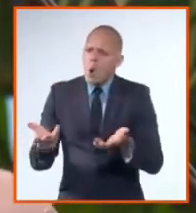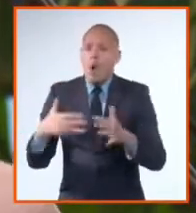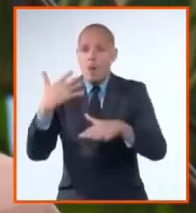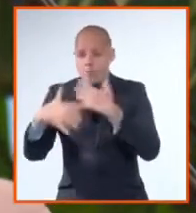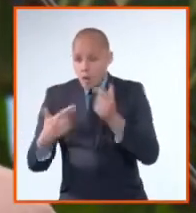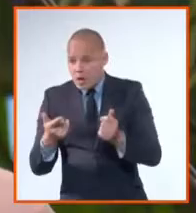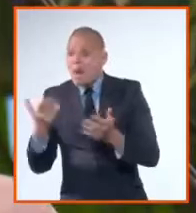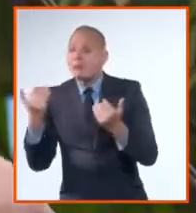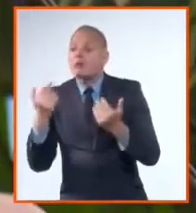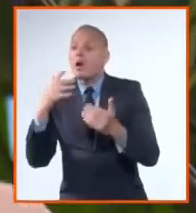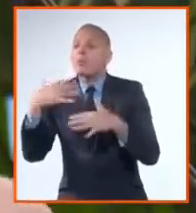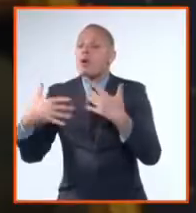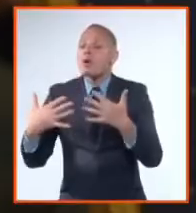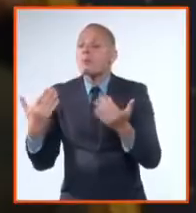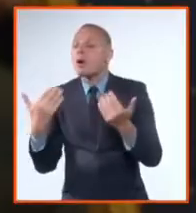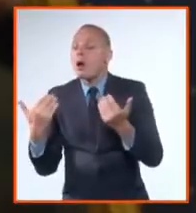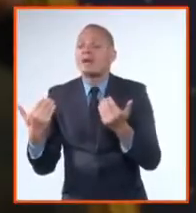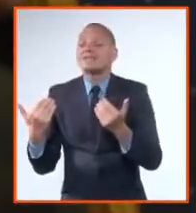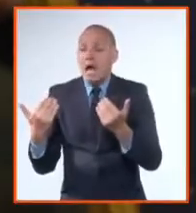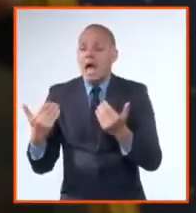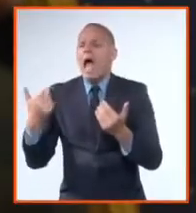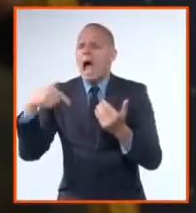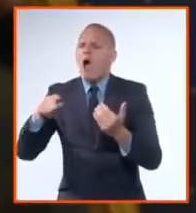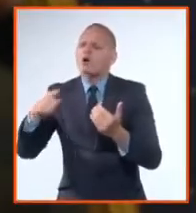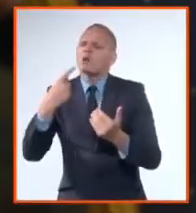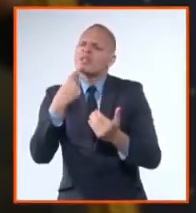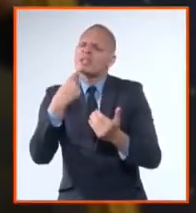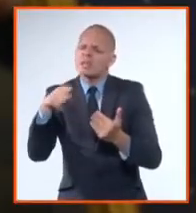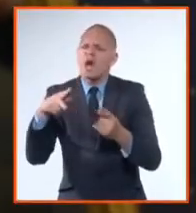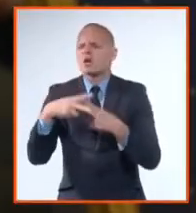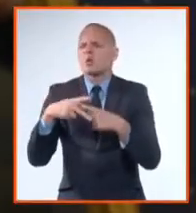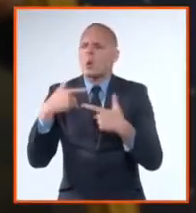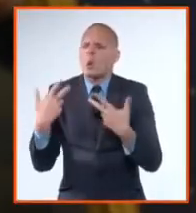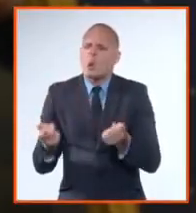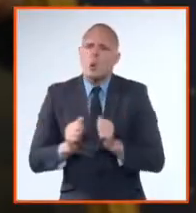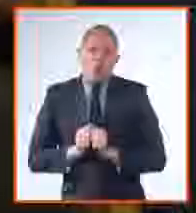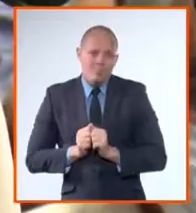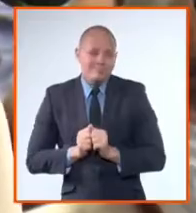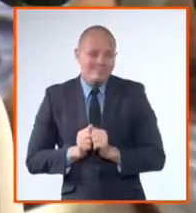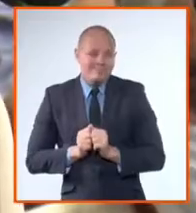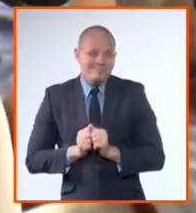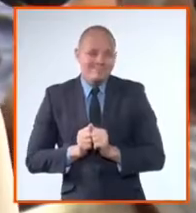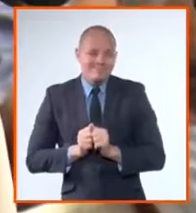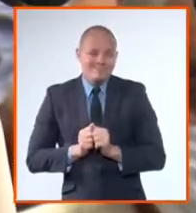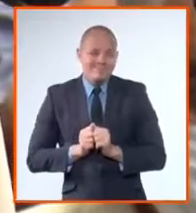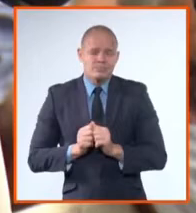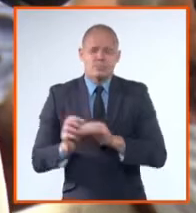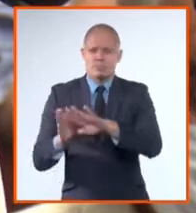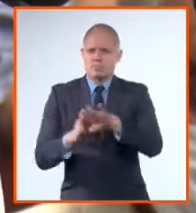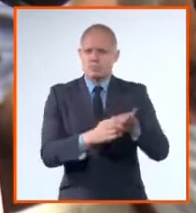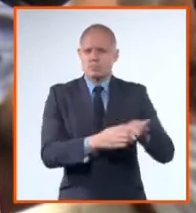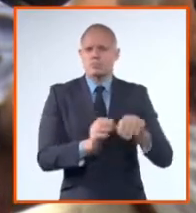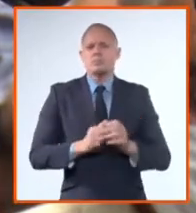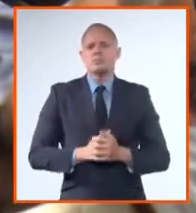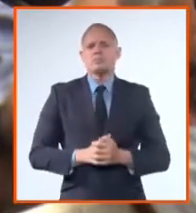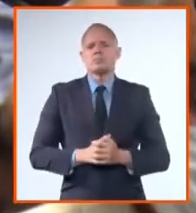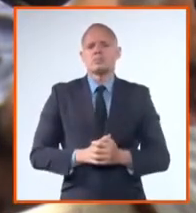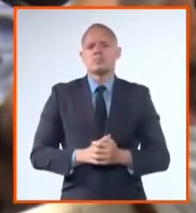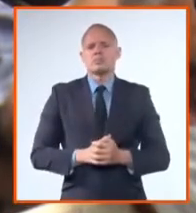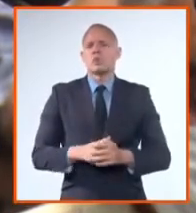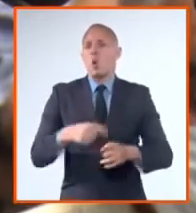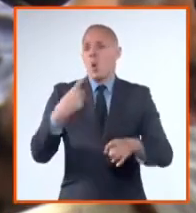solo recibir, es también actuar, y eso es transformar. El tema es que el principal